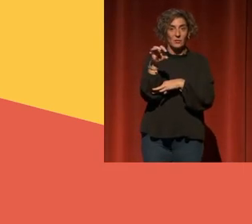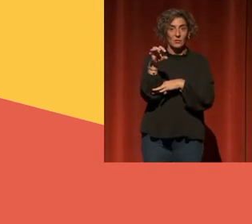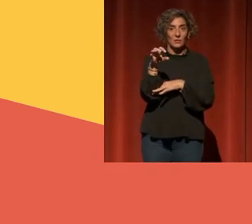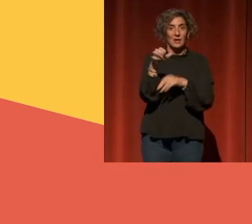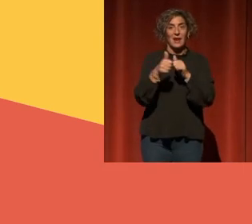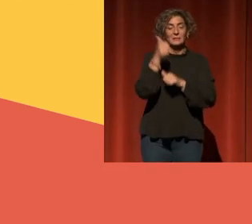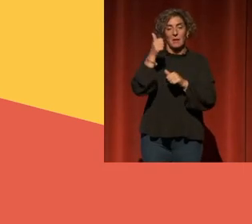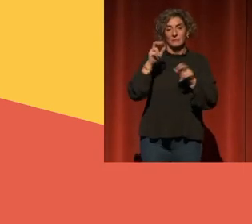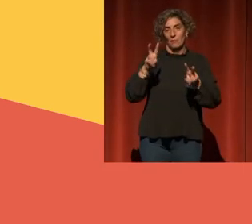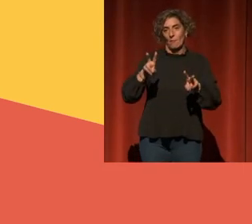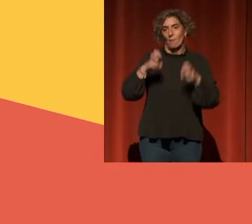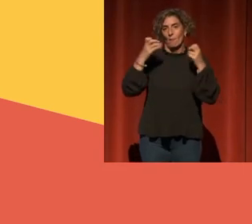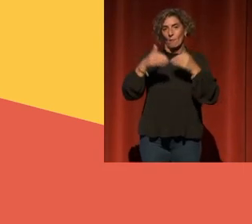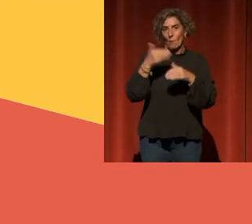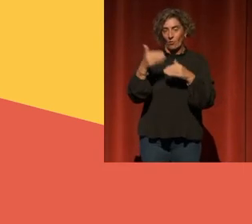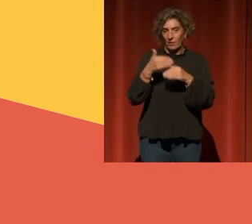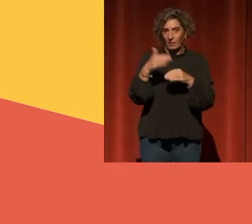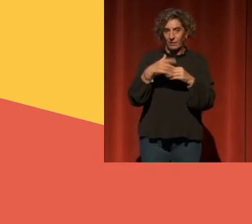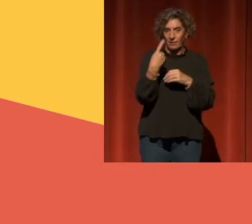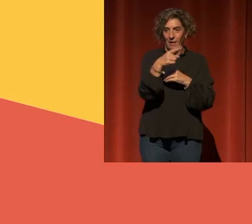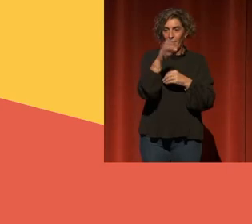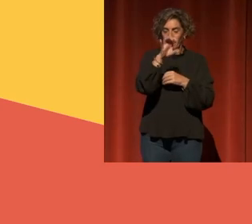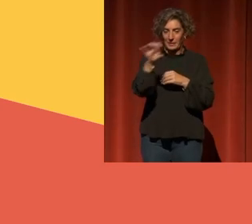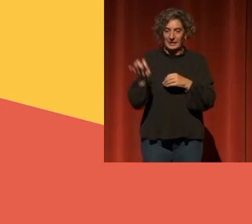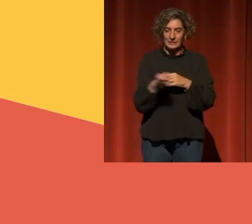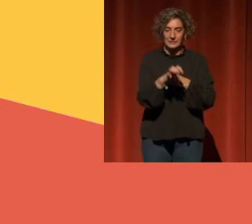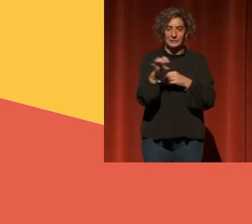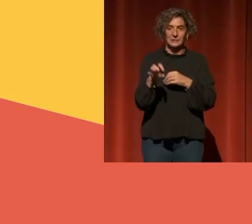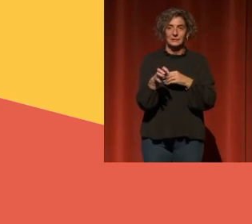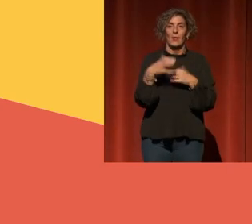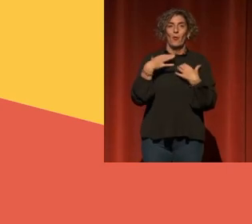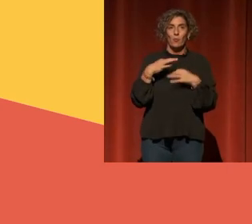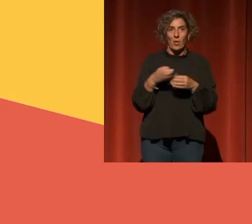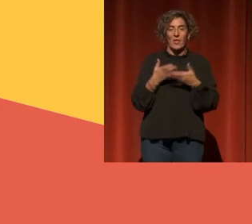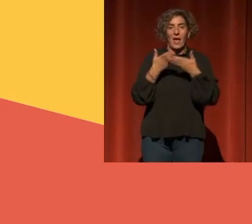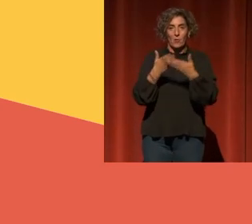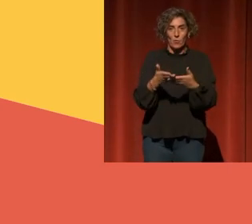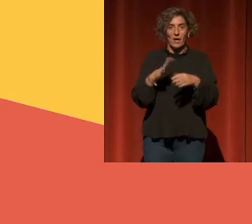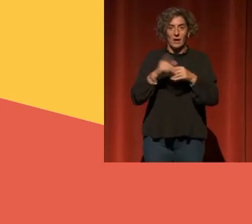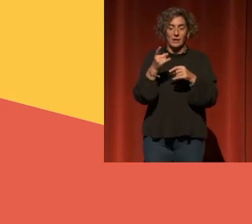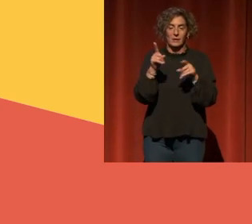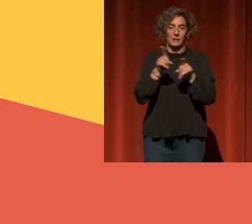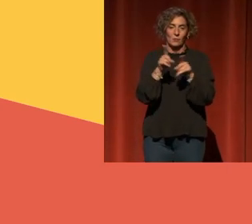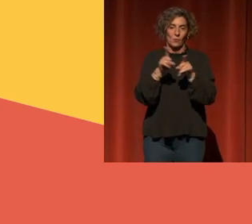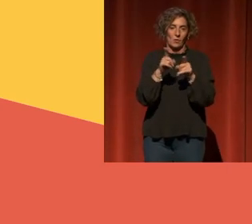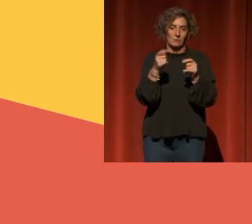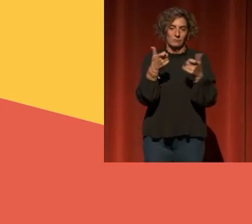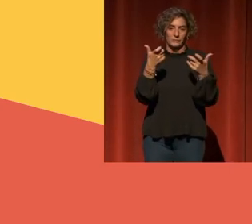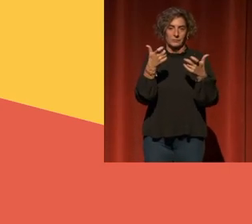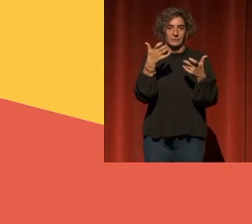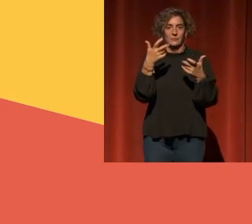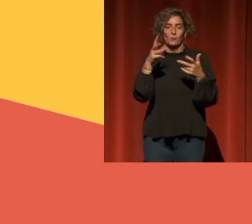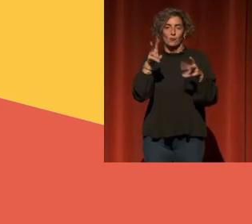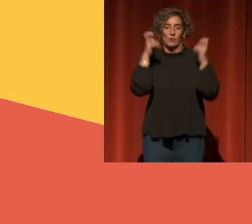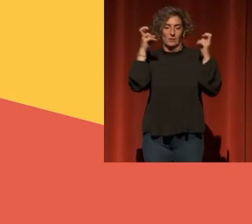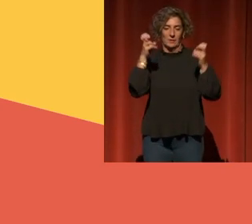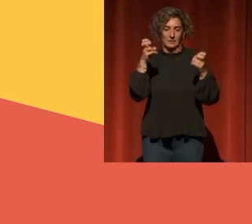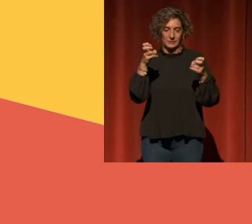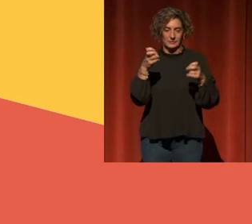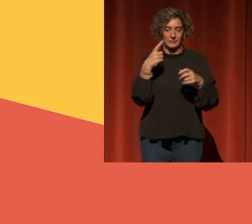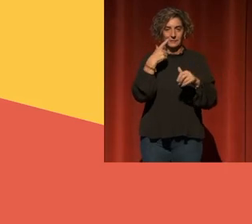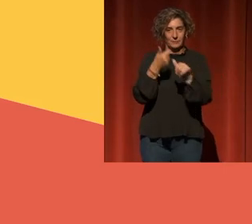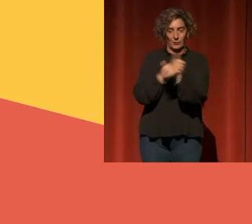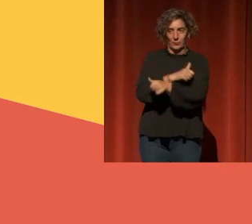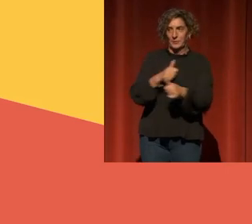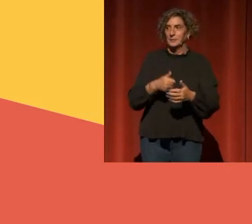más innovadoras de cada país y pueden ayudar a ser un poco bibliotecas espejo no en la innovación